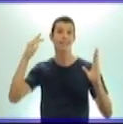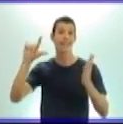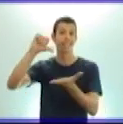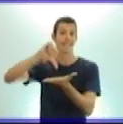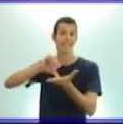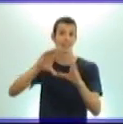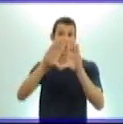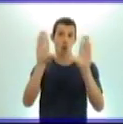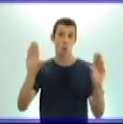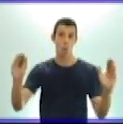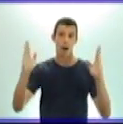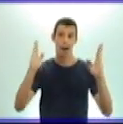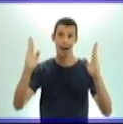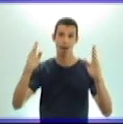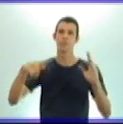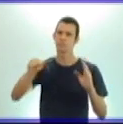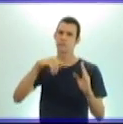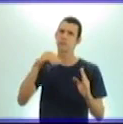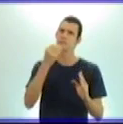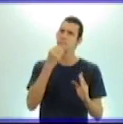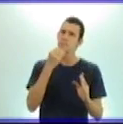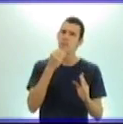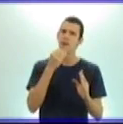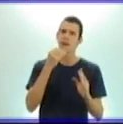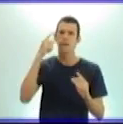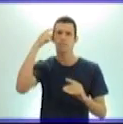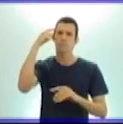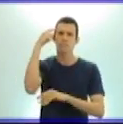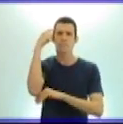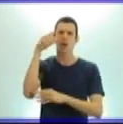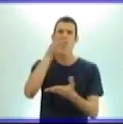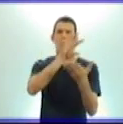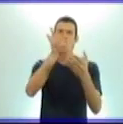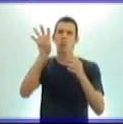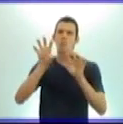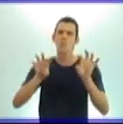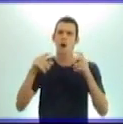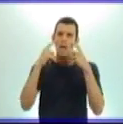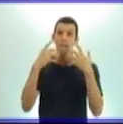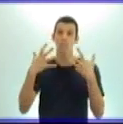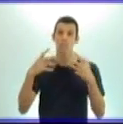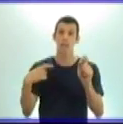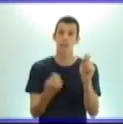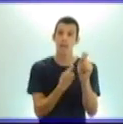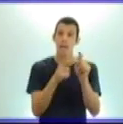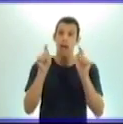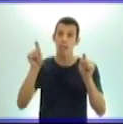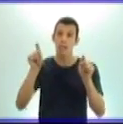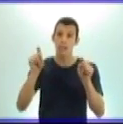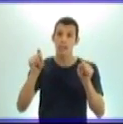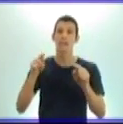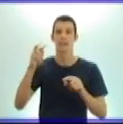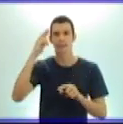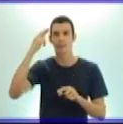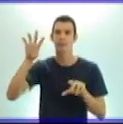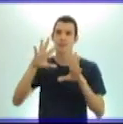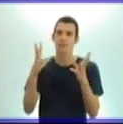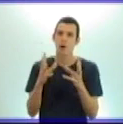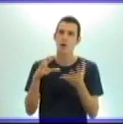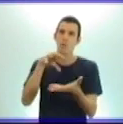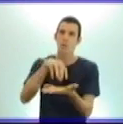ellos Caibarien, Cabaiguán, Fomento y